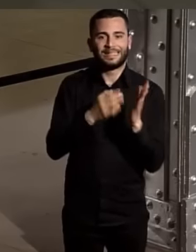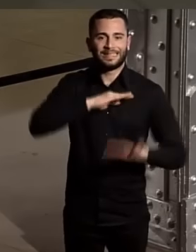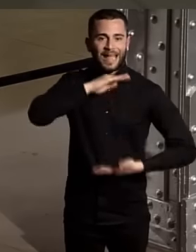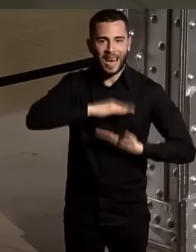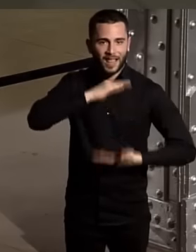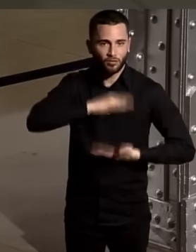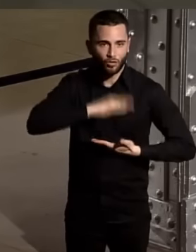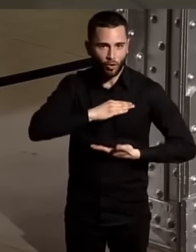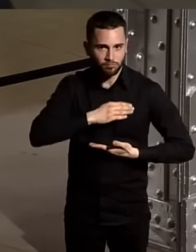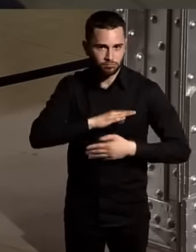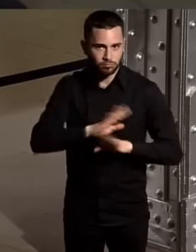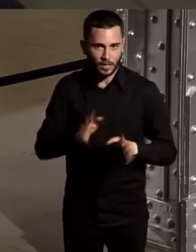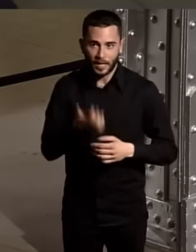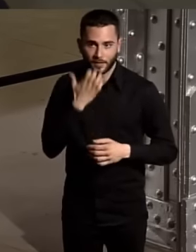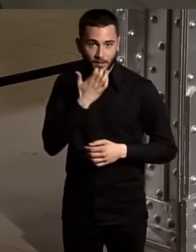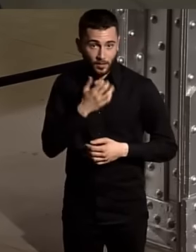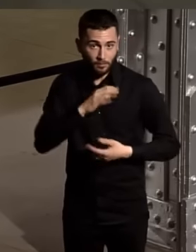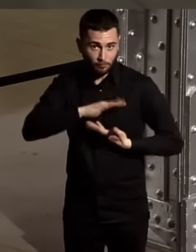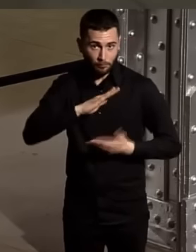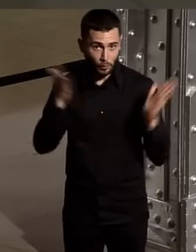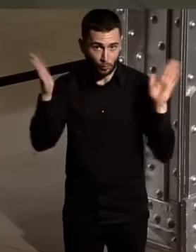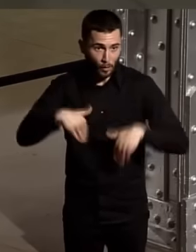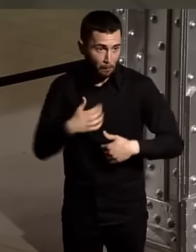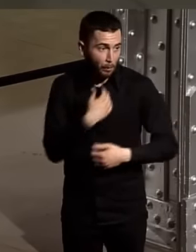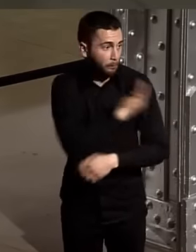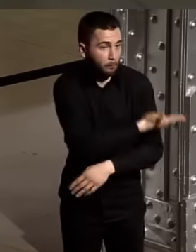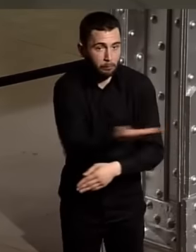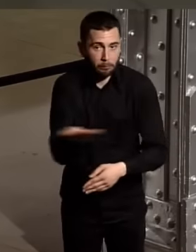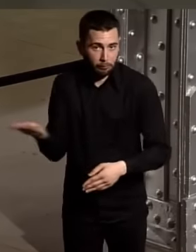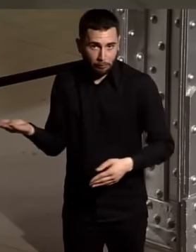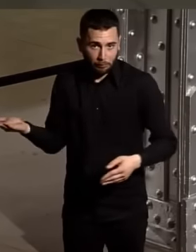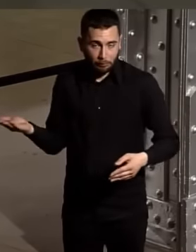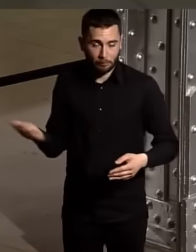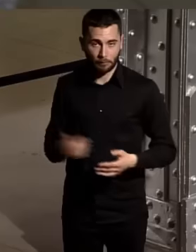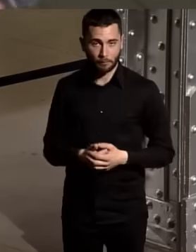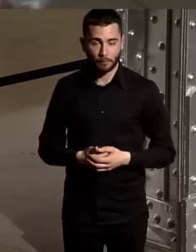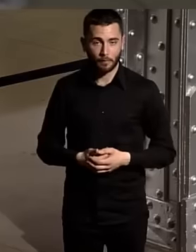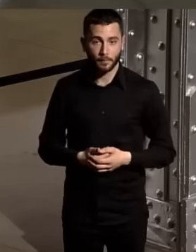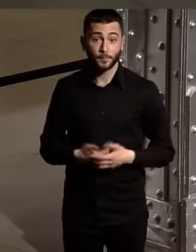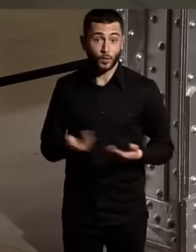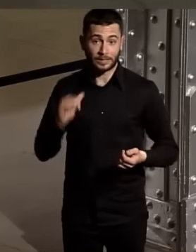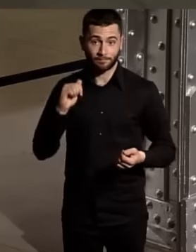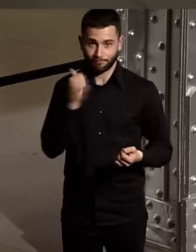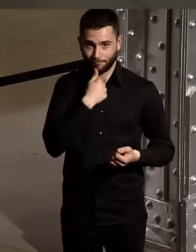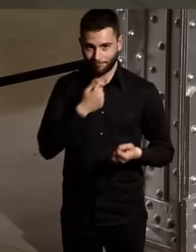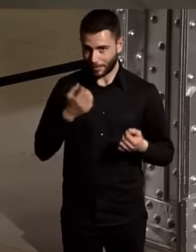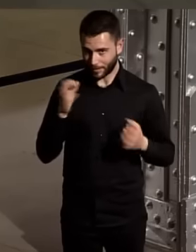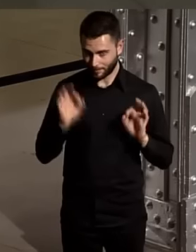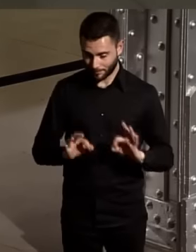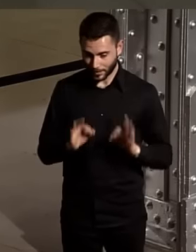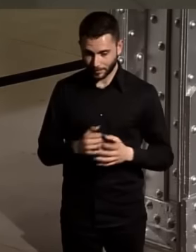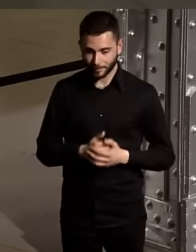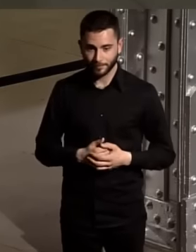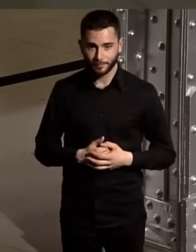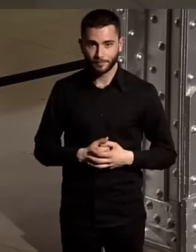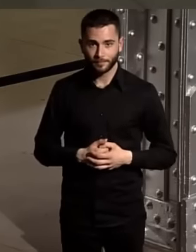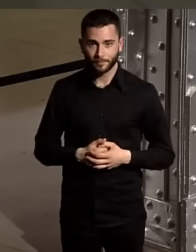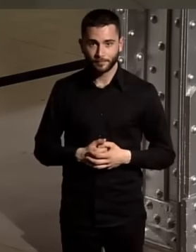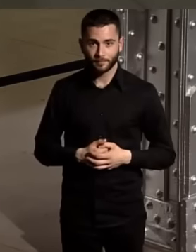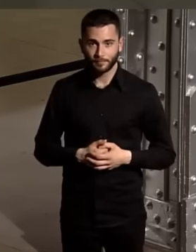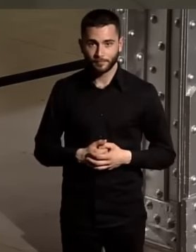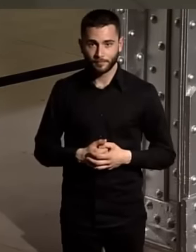vulgar como en todo destaca el que tiene talento y Esa es la clave no en cualquier actividad en la vida si